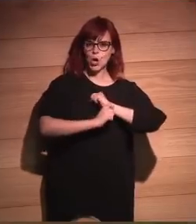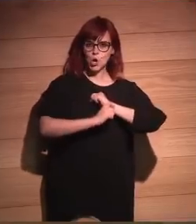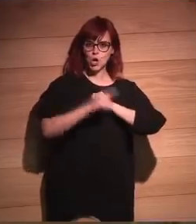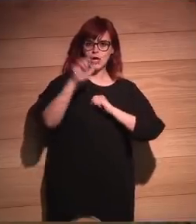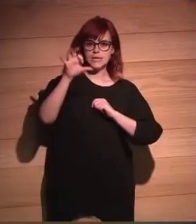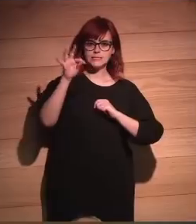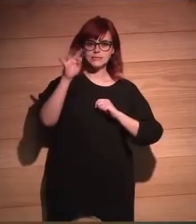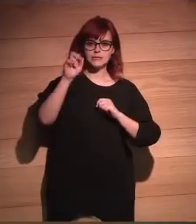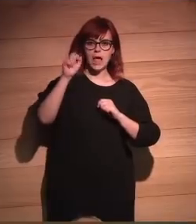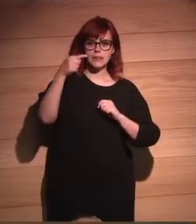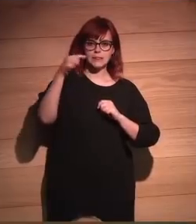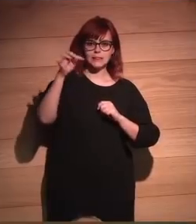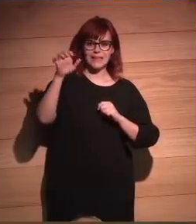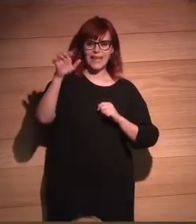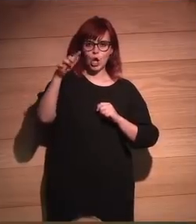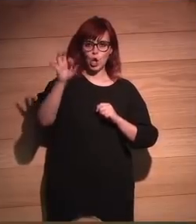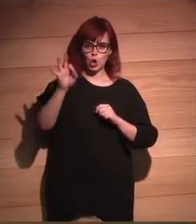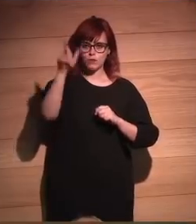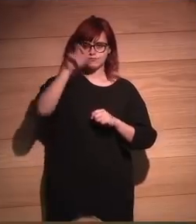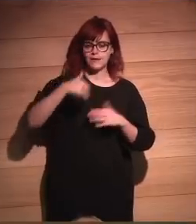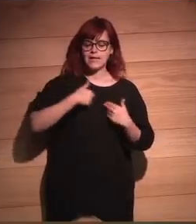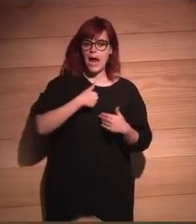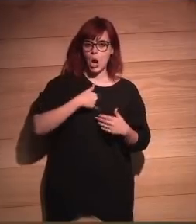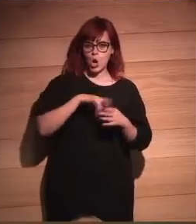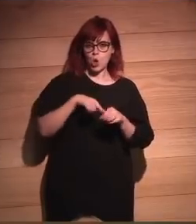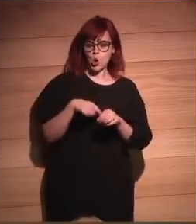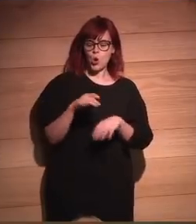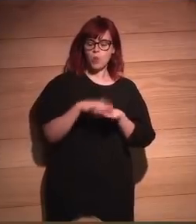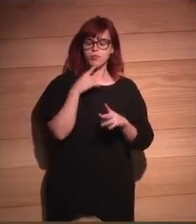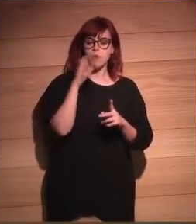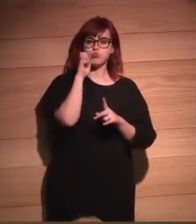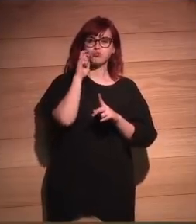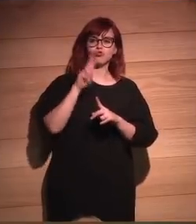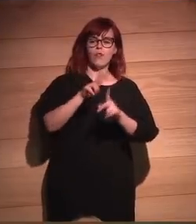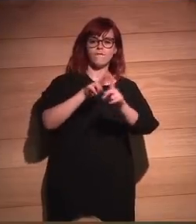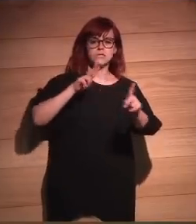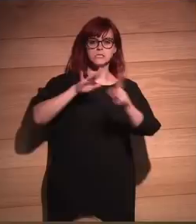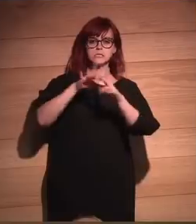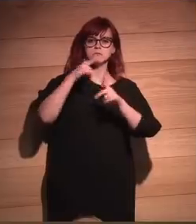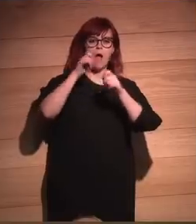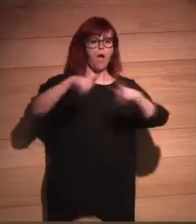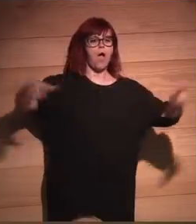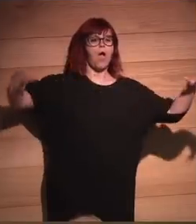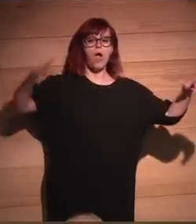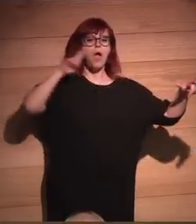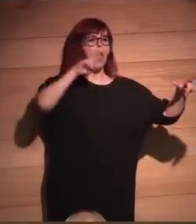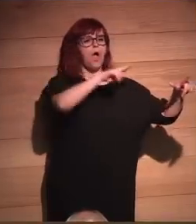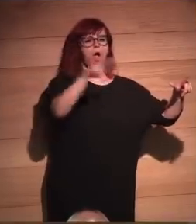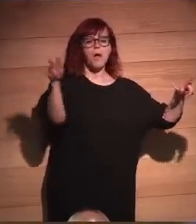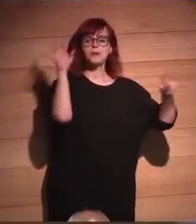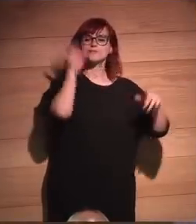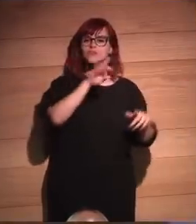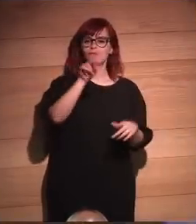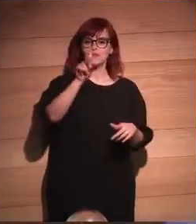todo el campo de batalla y lo veía a lo ancho y tenía la visión completa. Pero esa no es la estrategia del siglo XXI. La estrategia del siglo XXI